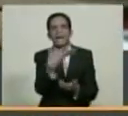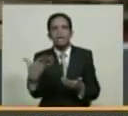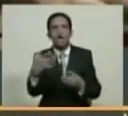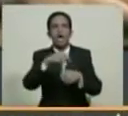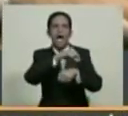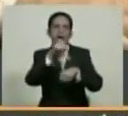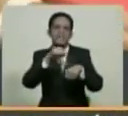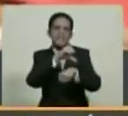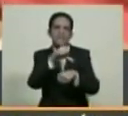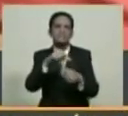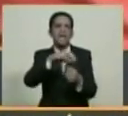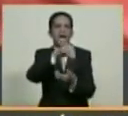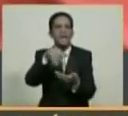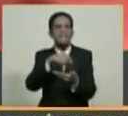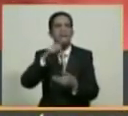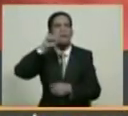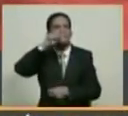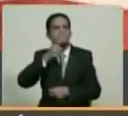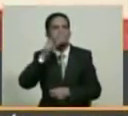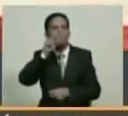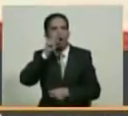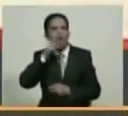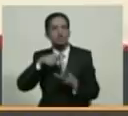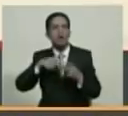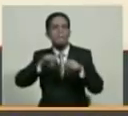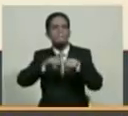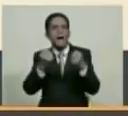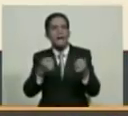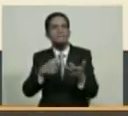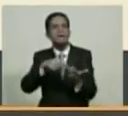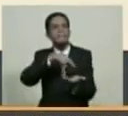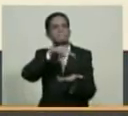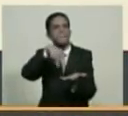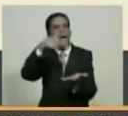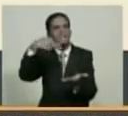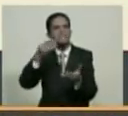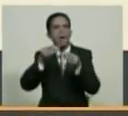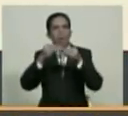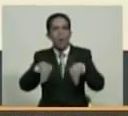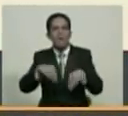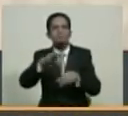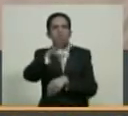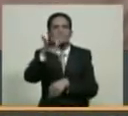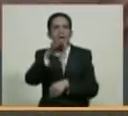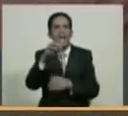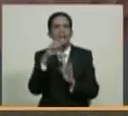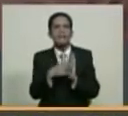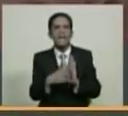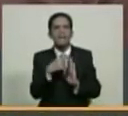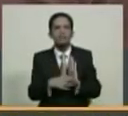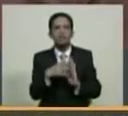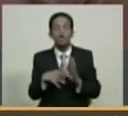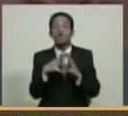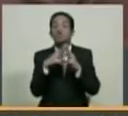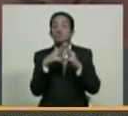la harina, el pollo, el pan, las pastas alimenticias, el huevo, la sal, el queso,